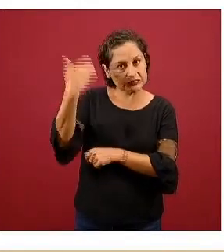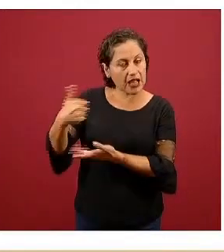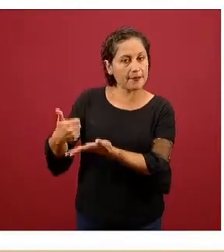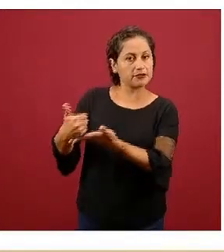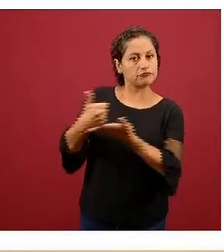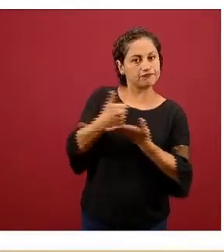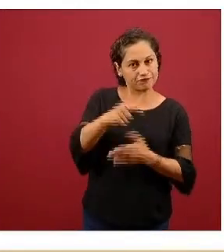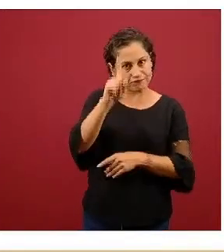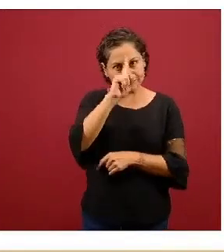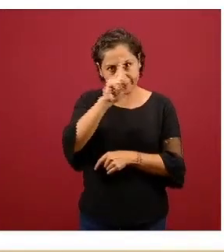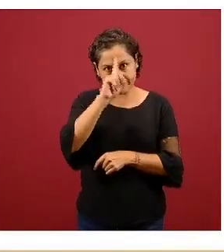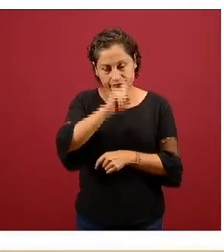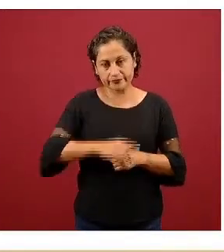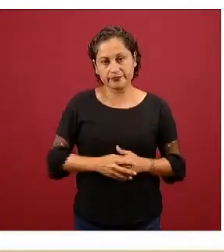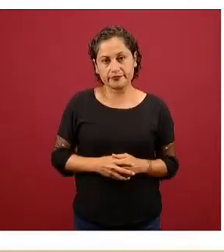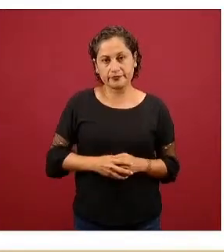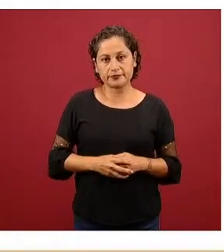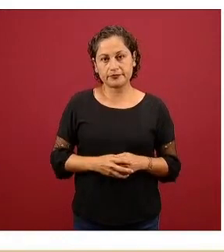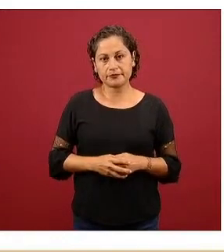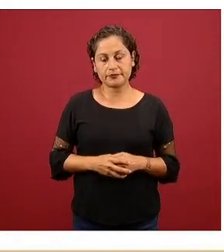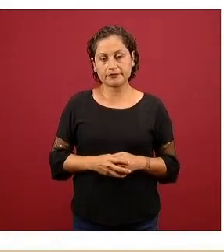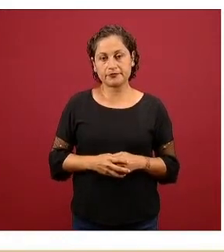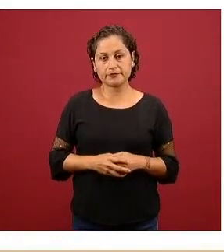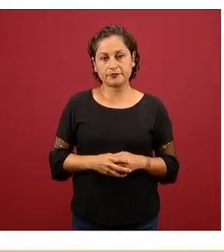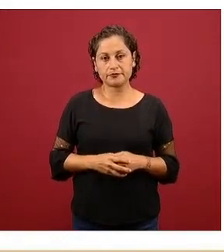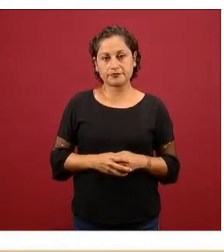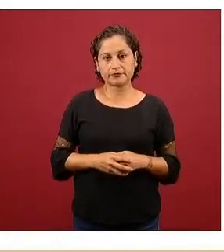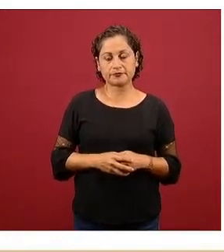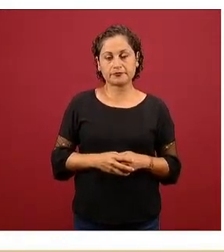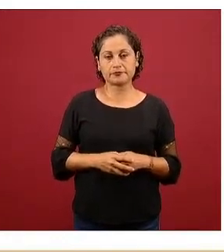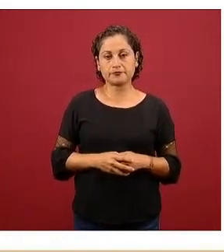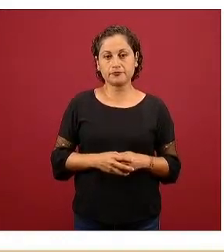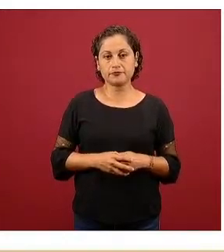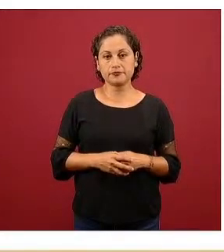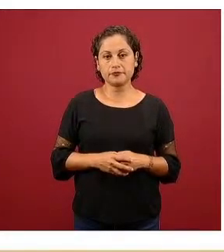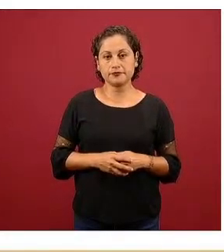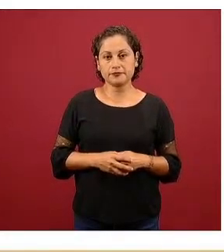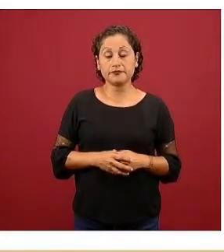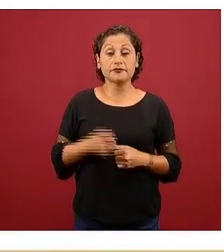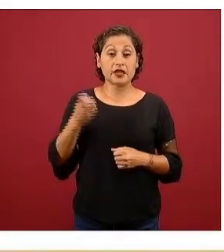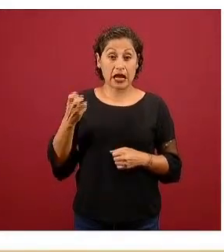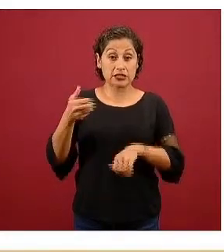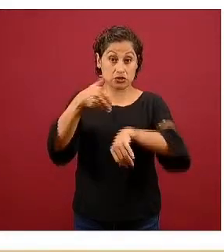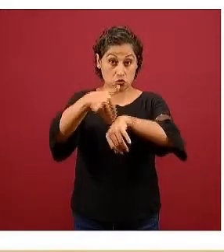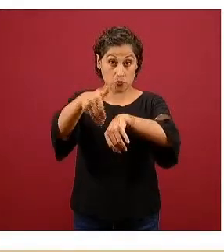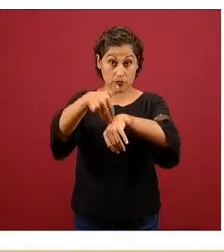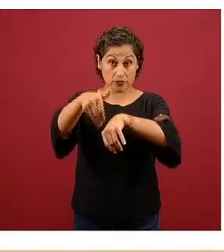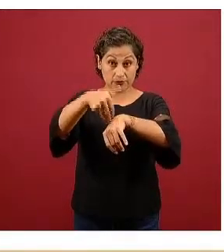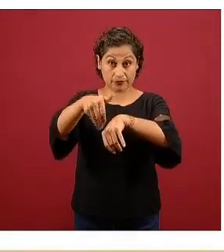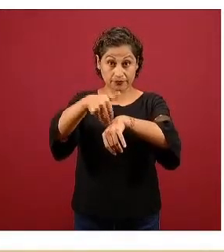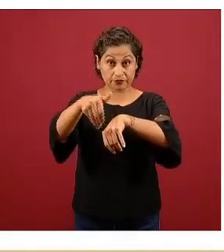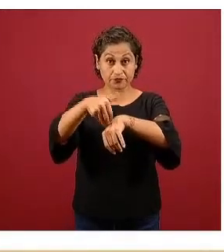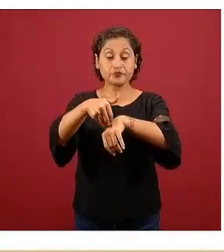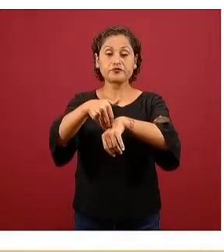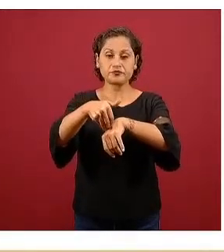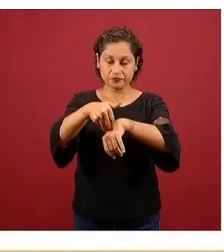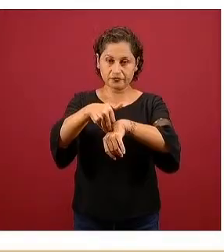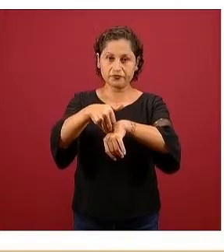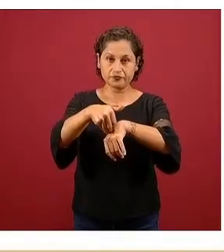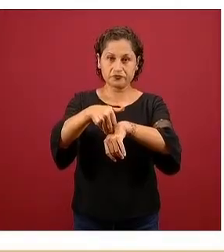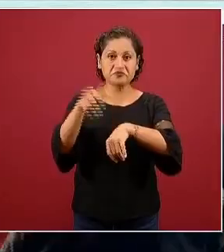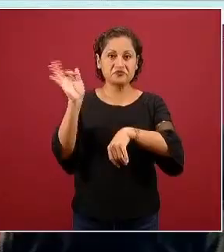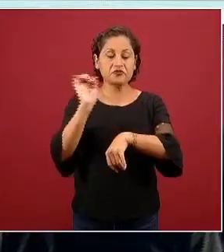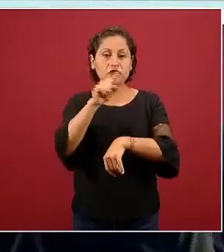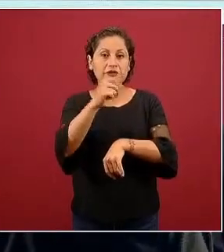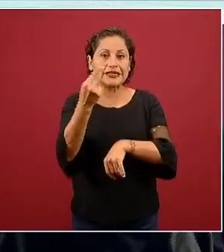podrán orientarnos hacia qué es lo que necesita. Esta línea de la vida también los conecta con las